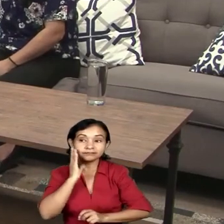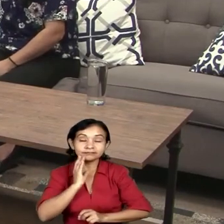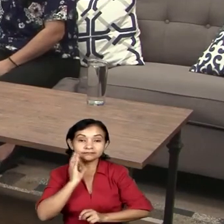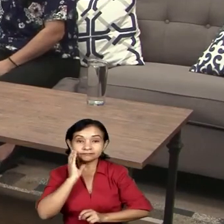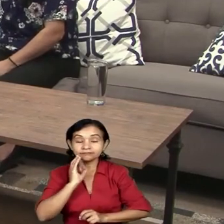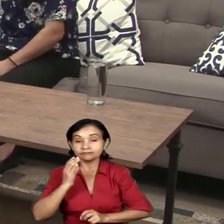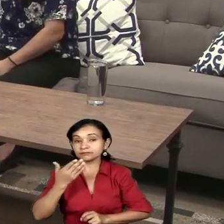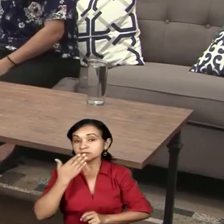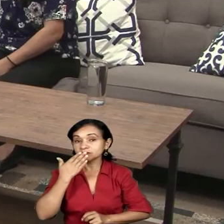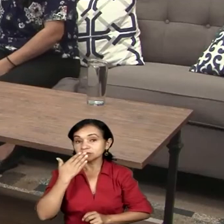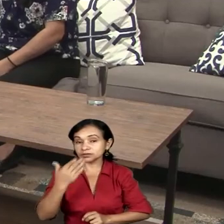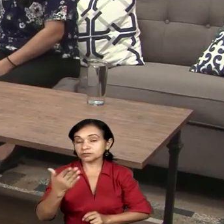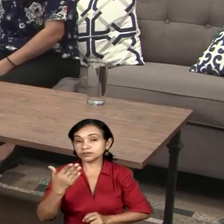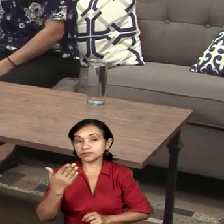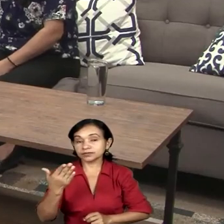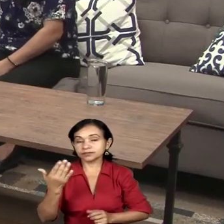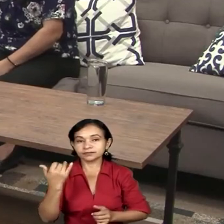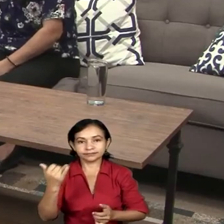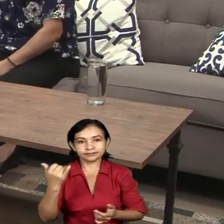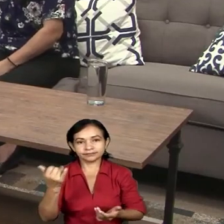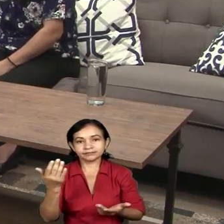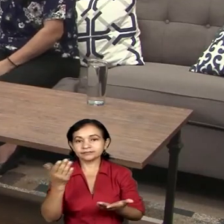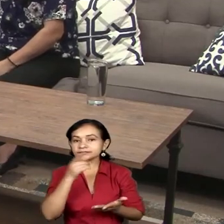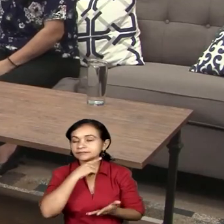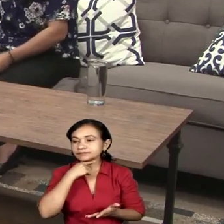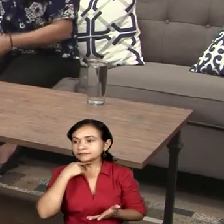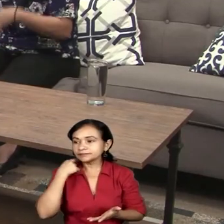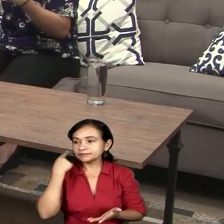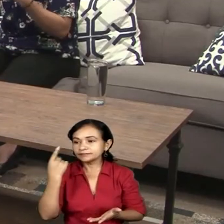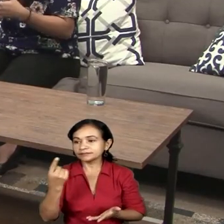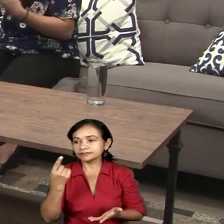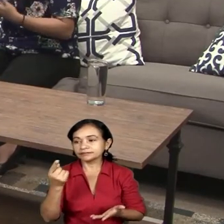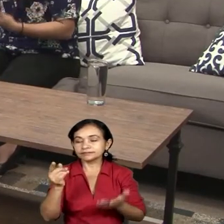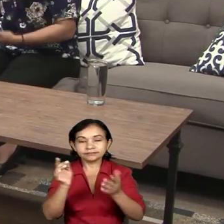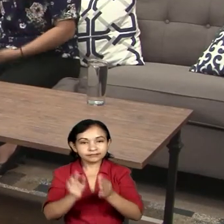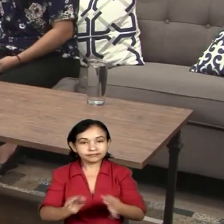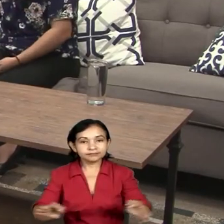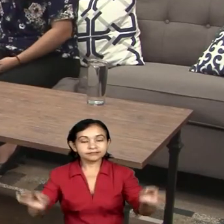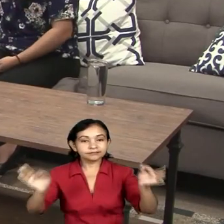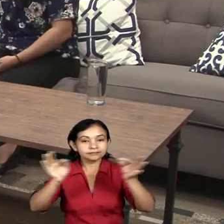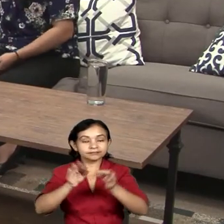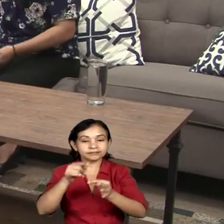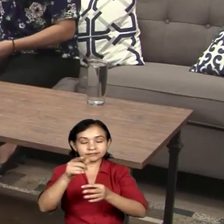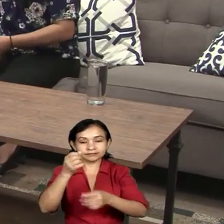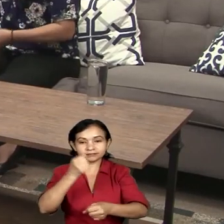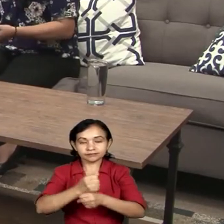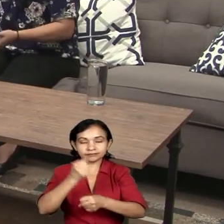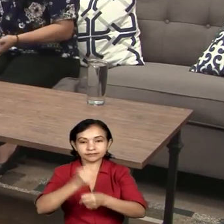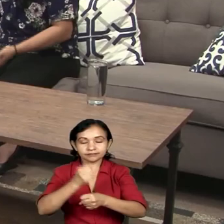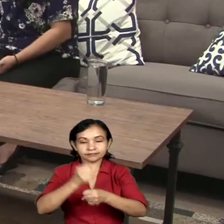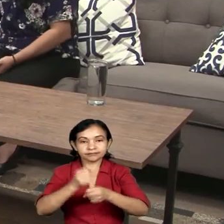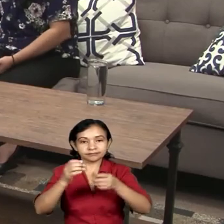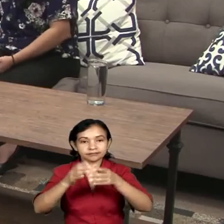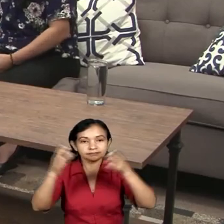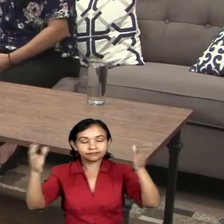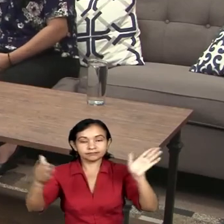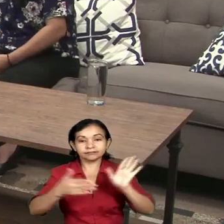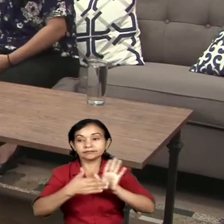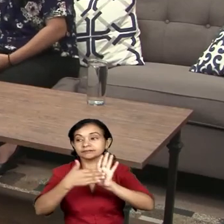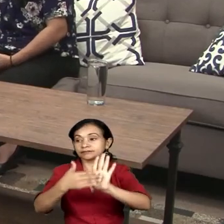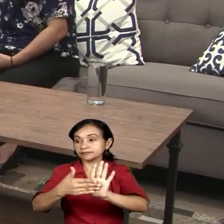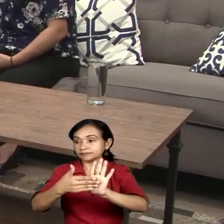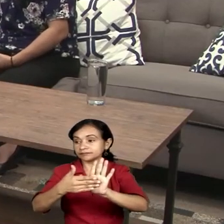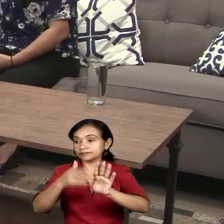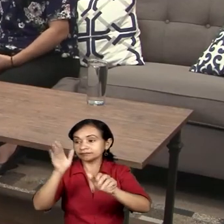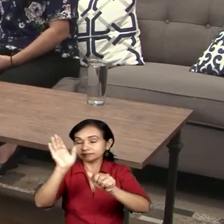restaurantes. Así es, eso es, sí, realmente grandioso lo que ellos han avanzado, y pues ellos lo han demostrado, porque en cada